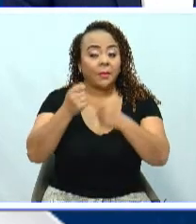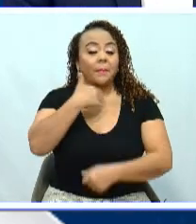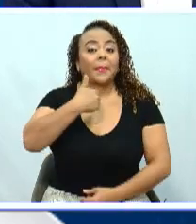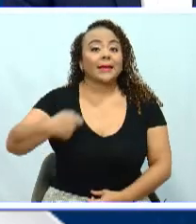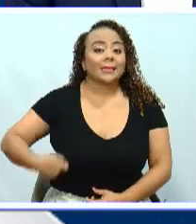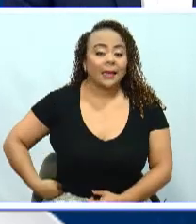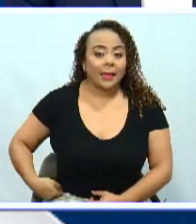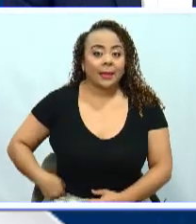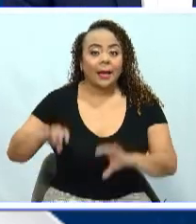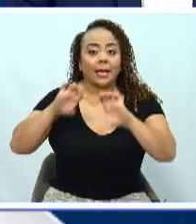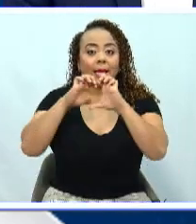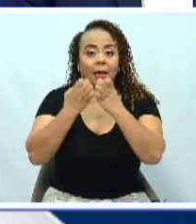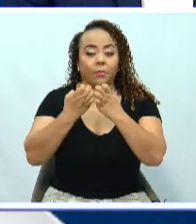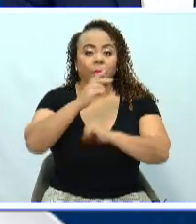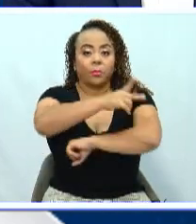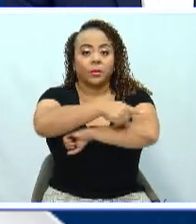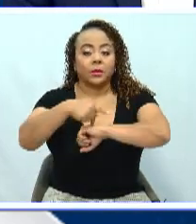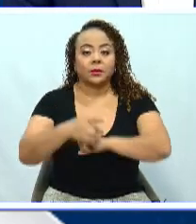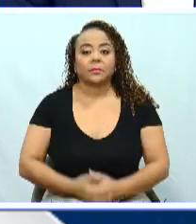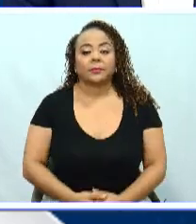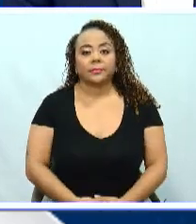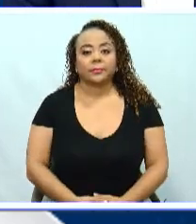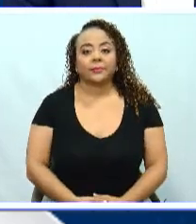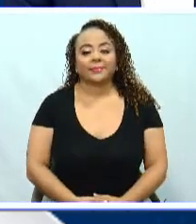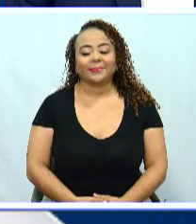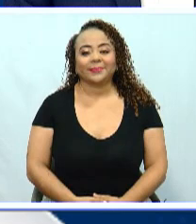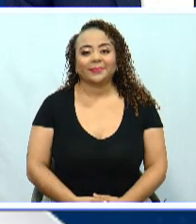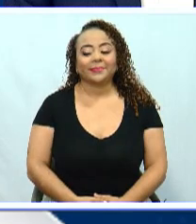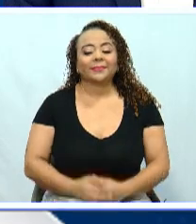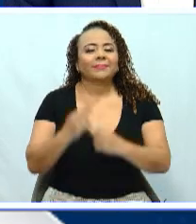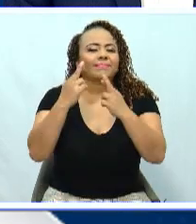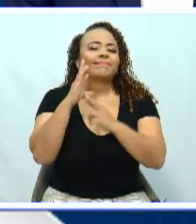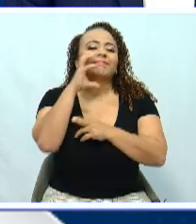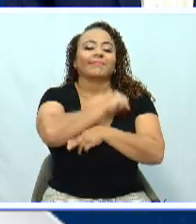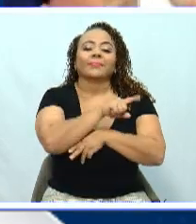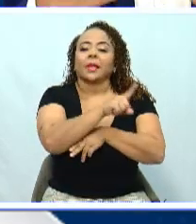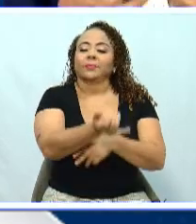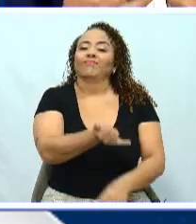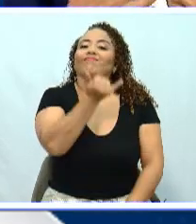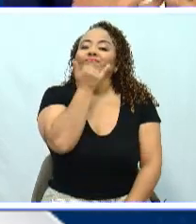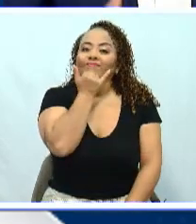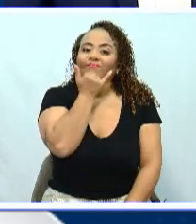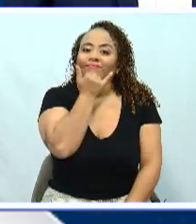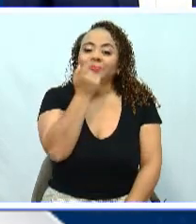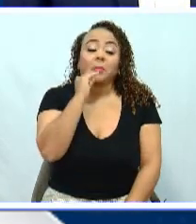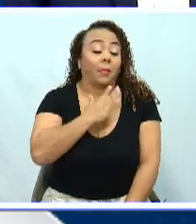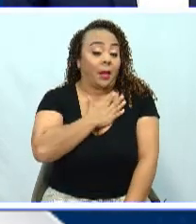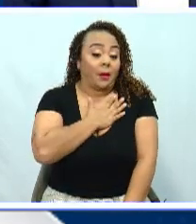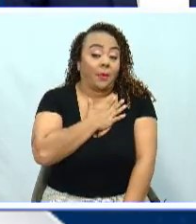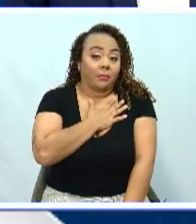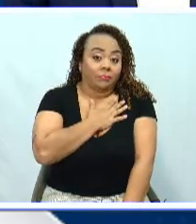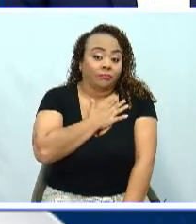presidenta del equipo chuchequero que Espero se haya dado cuenta que cometieron un error para mi gusto